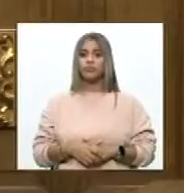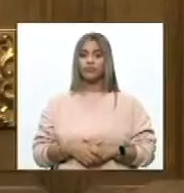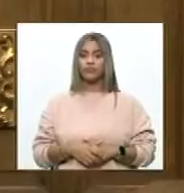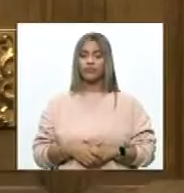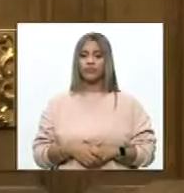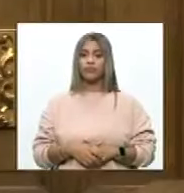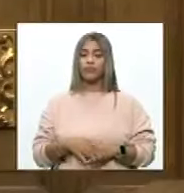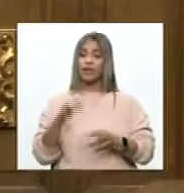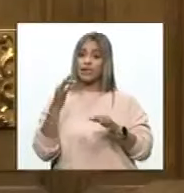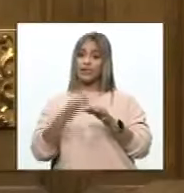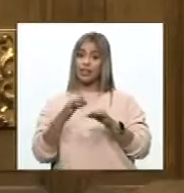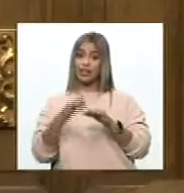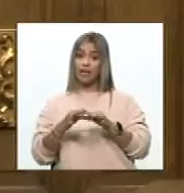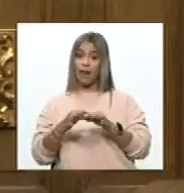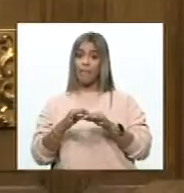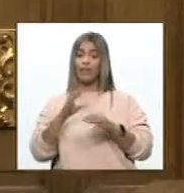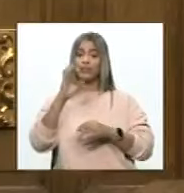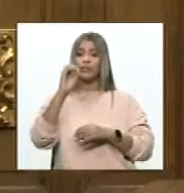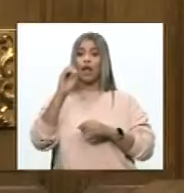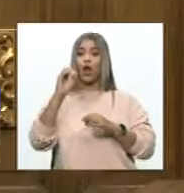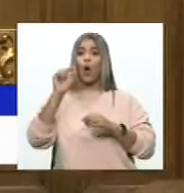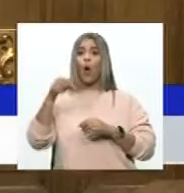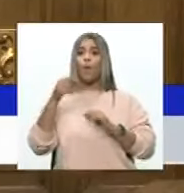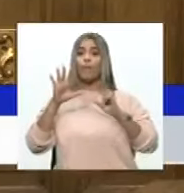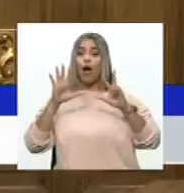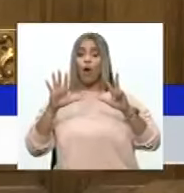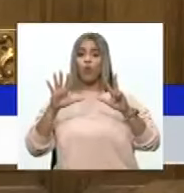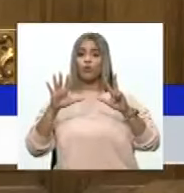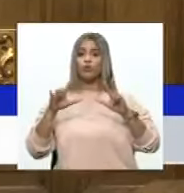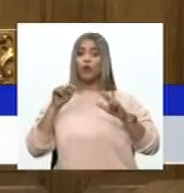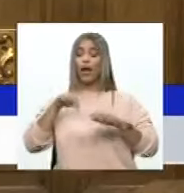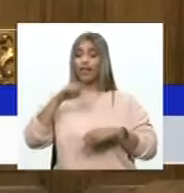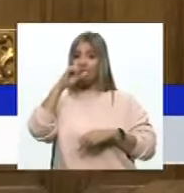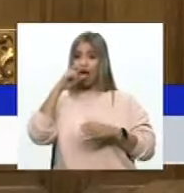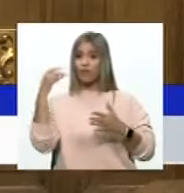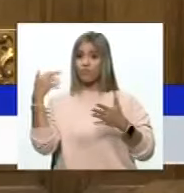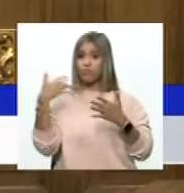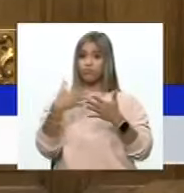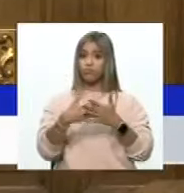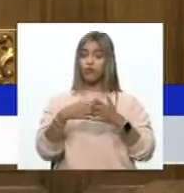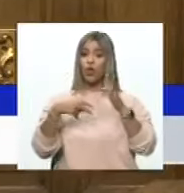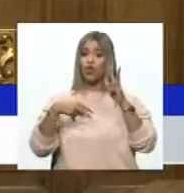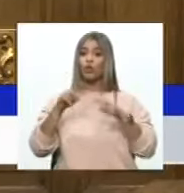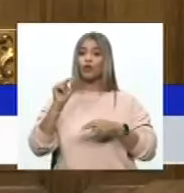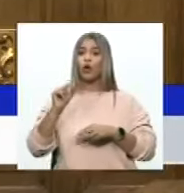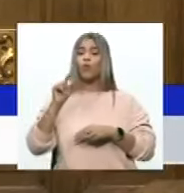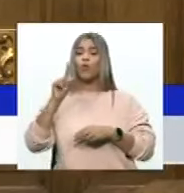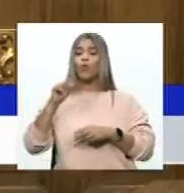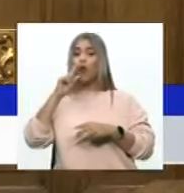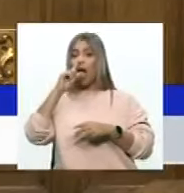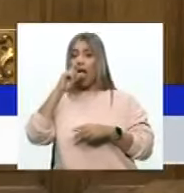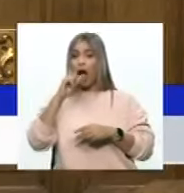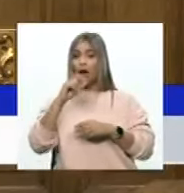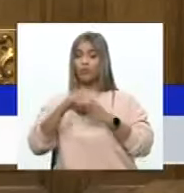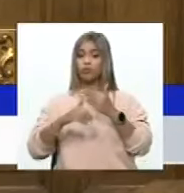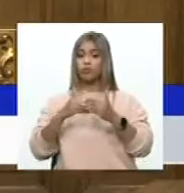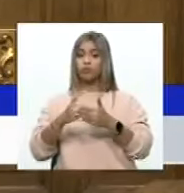de septiembre 0,8, una variación acumulada este año de 12,1% y uno lo que se llama anualizada del